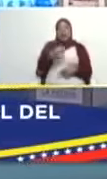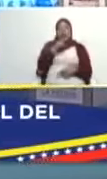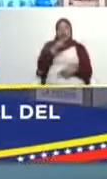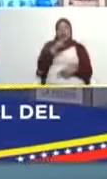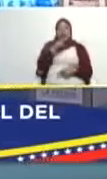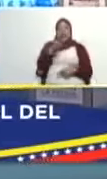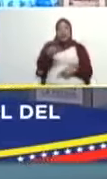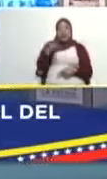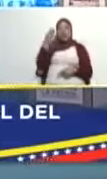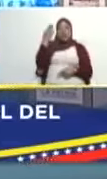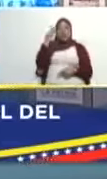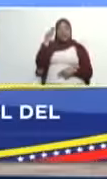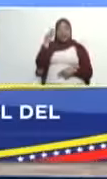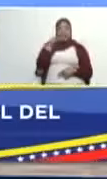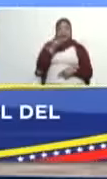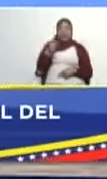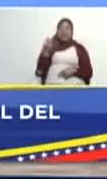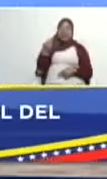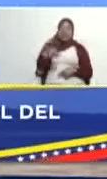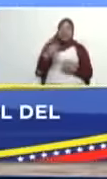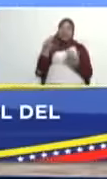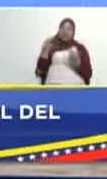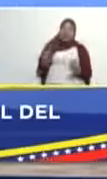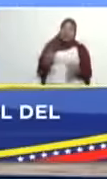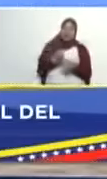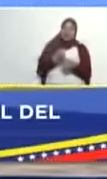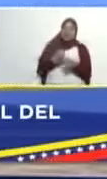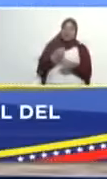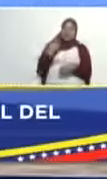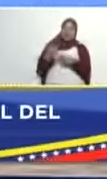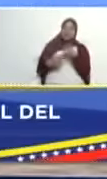Tenemos que un día de playita,